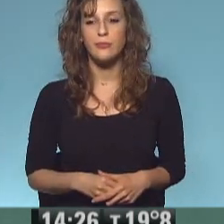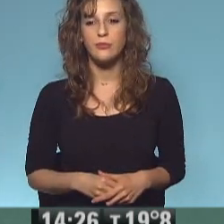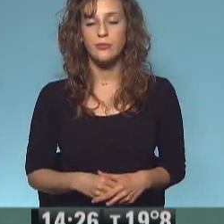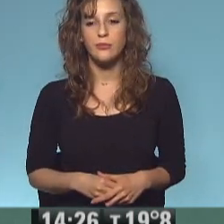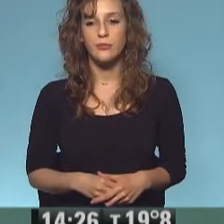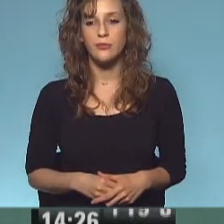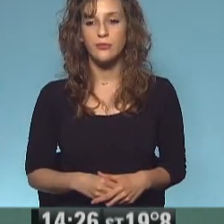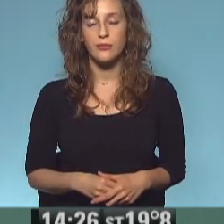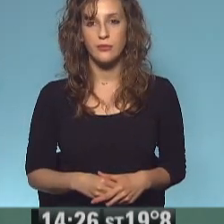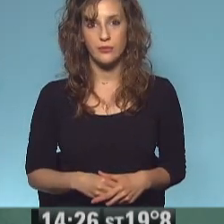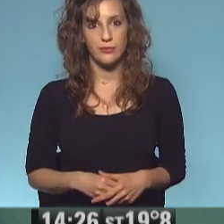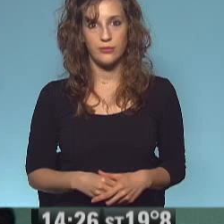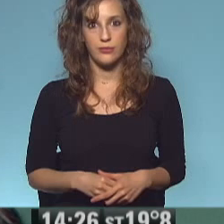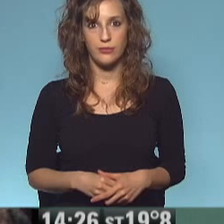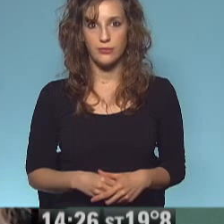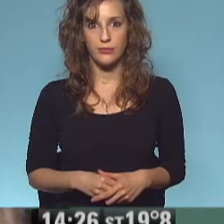Bien. De